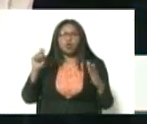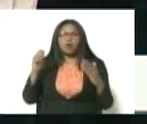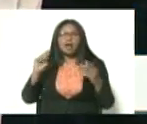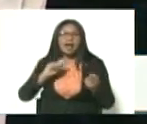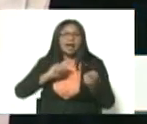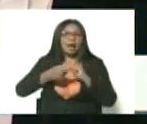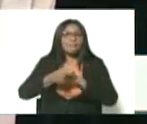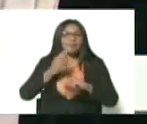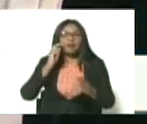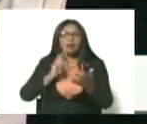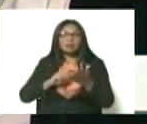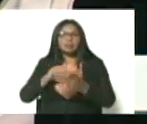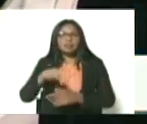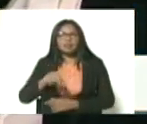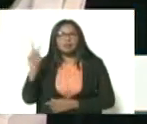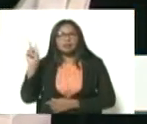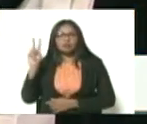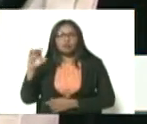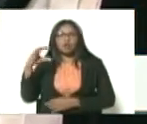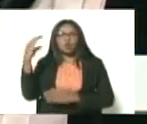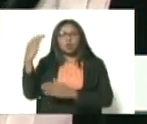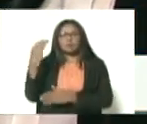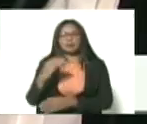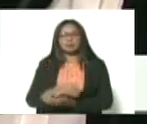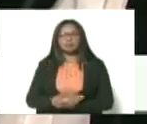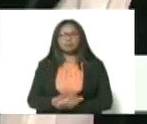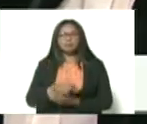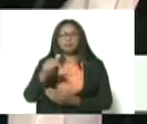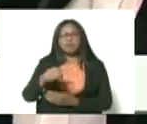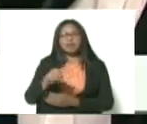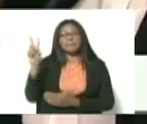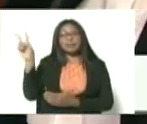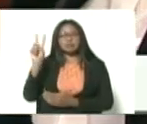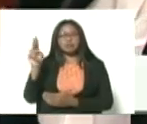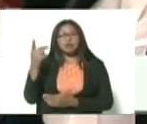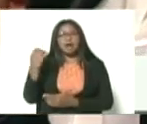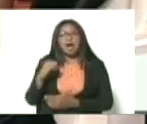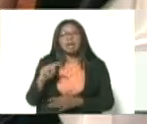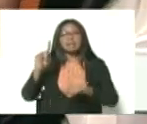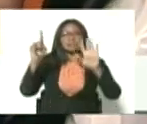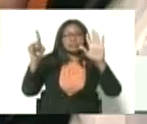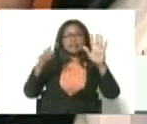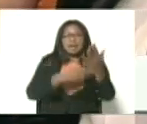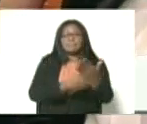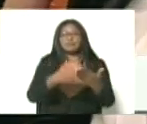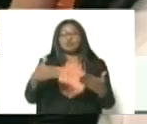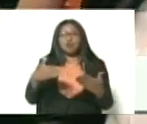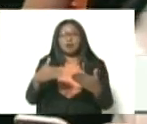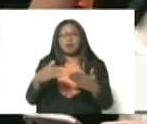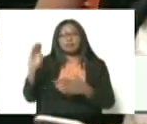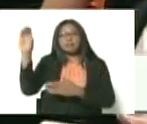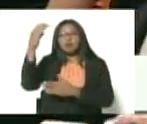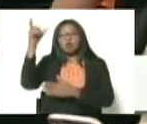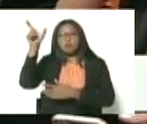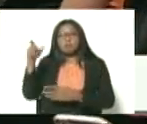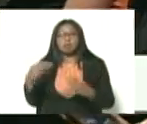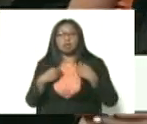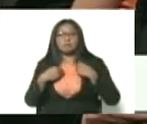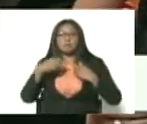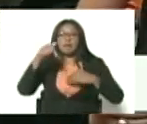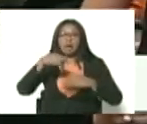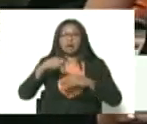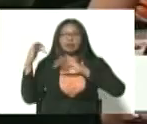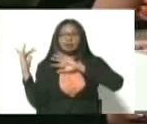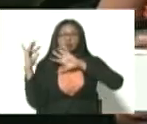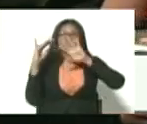de Colombia, hay que decir que en Venezuela hay 6 millones de colombianos migrantes.